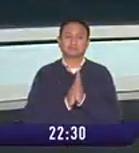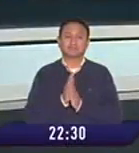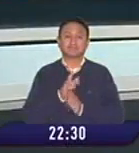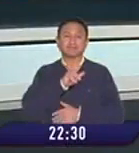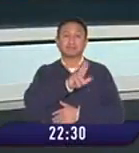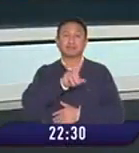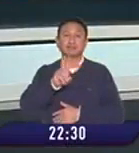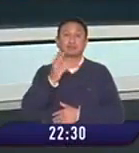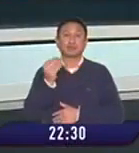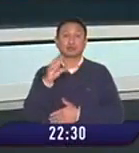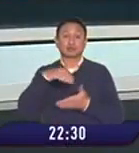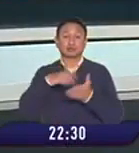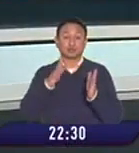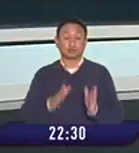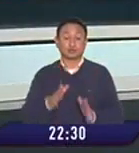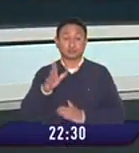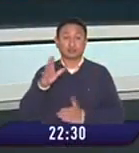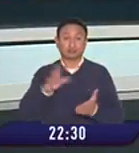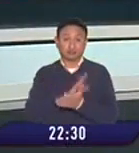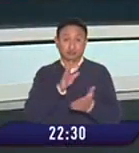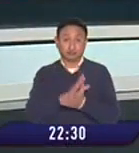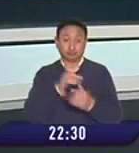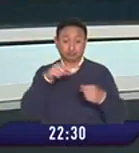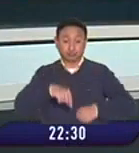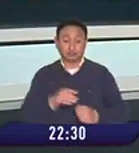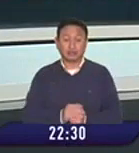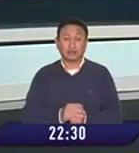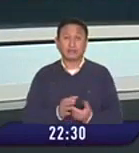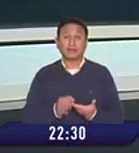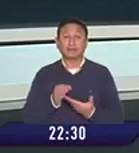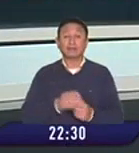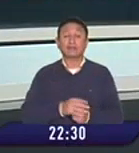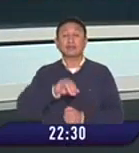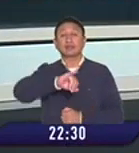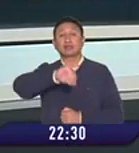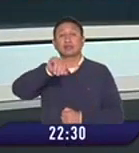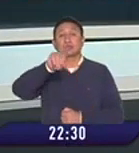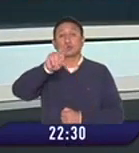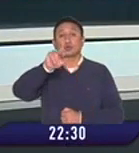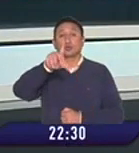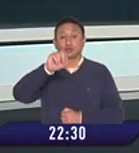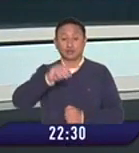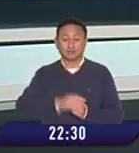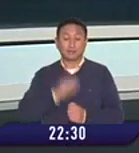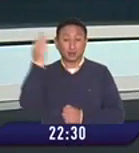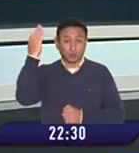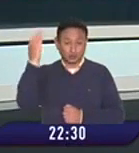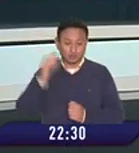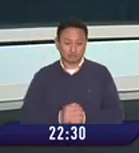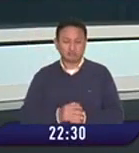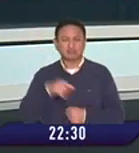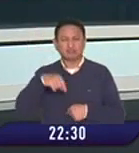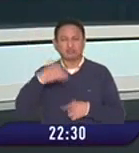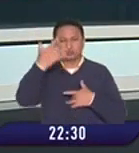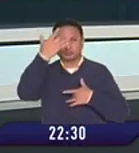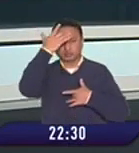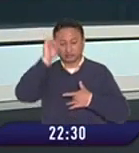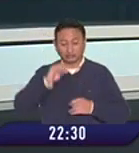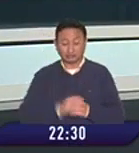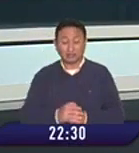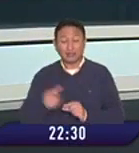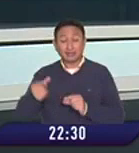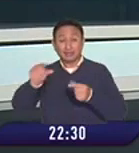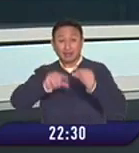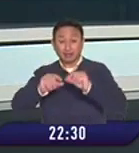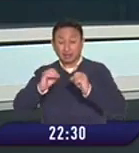32 jóvenes estudiantes de una unidad educativa de la parroquia Julio Andrade del Cantón Tulcán se habrían intoxicado después de inhalar